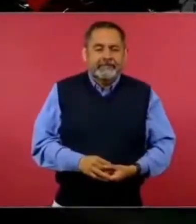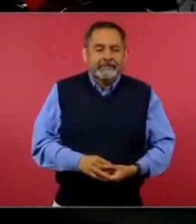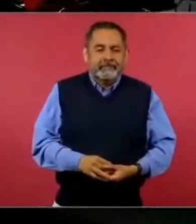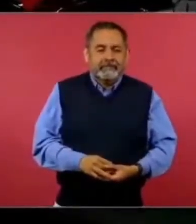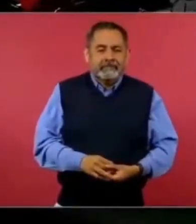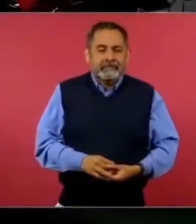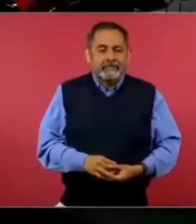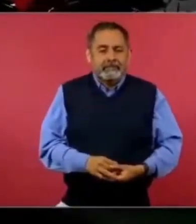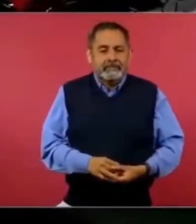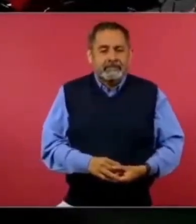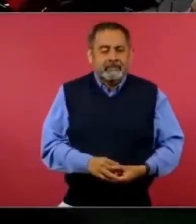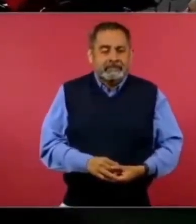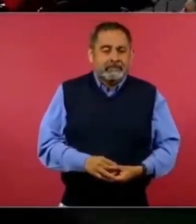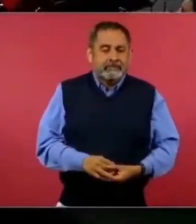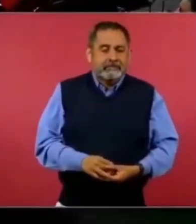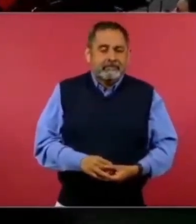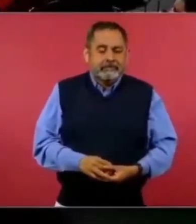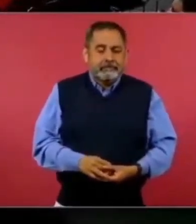Y es